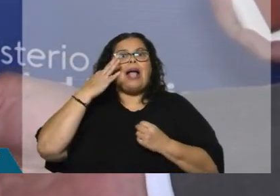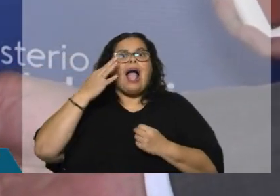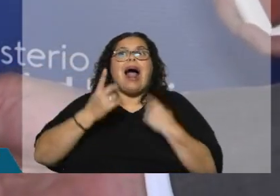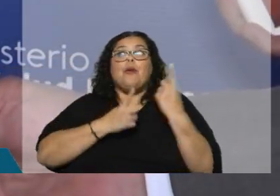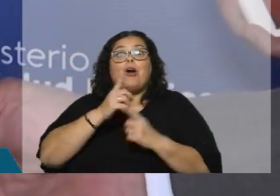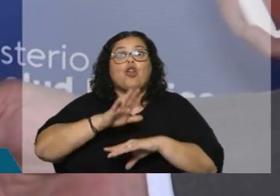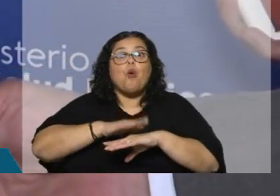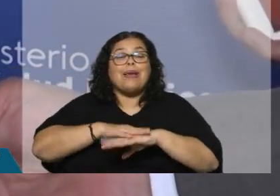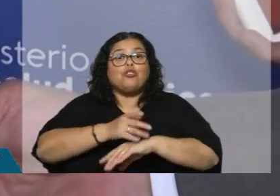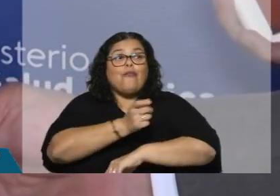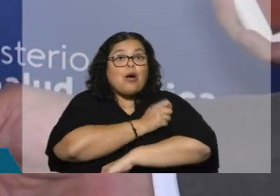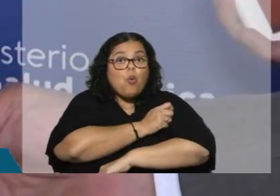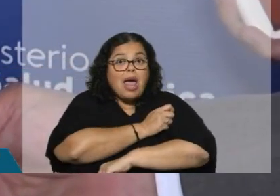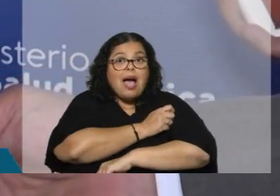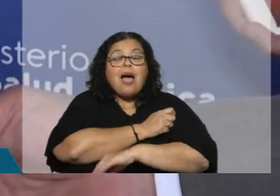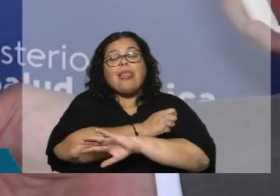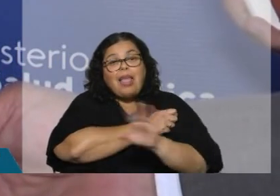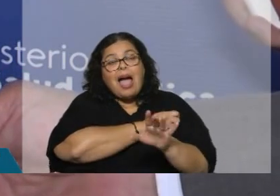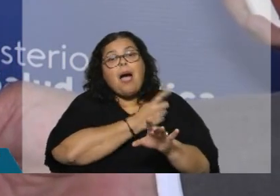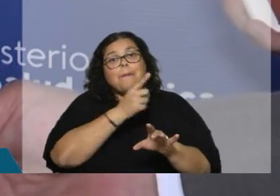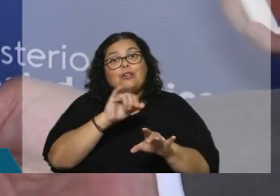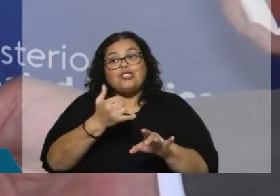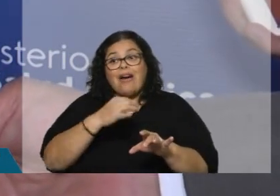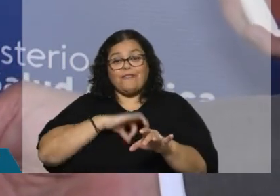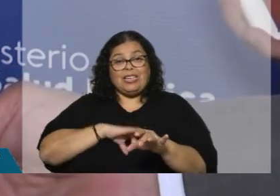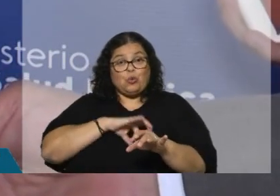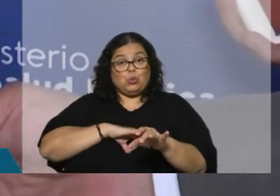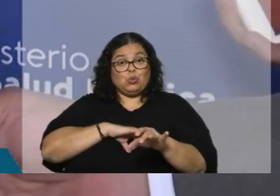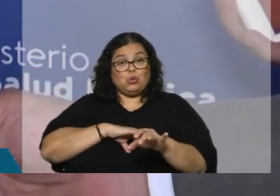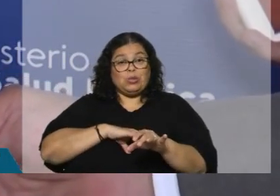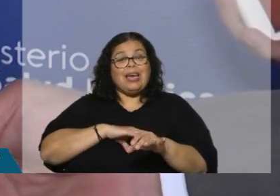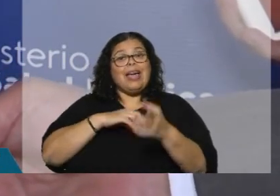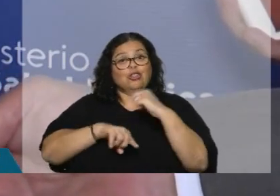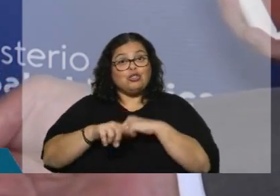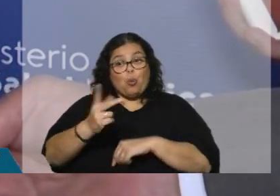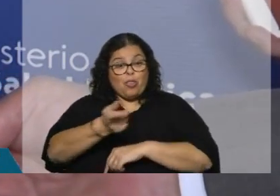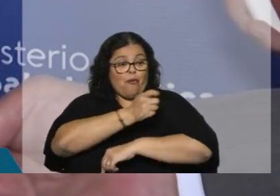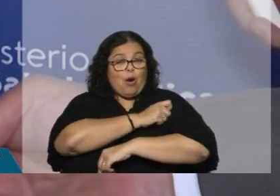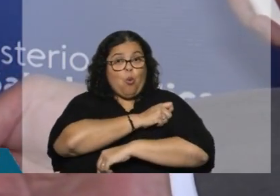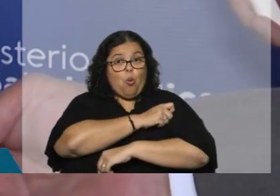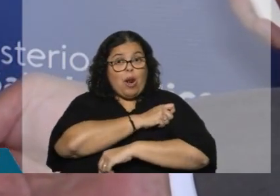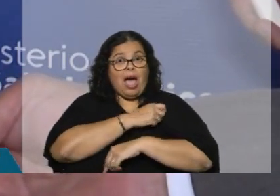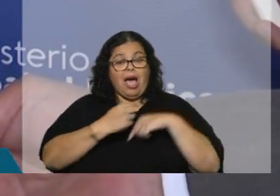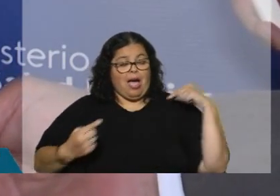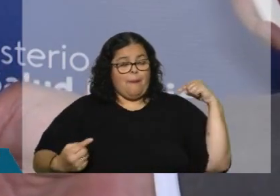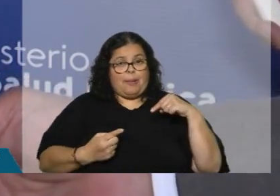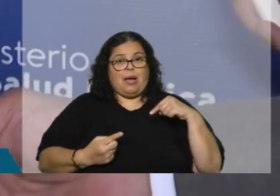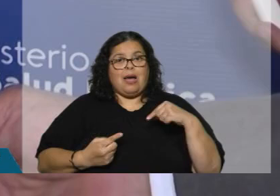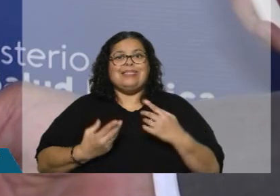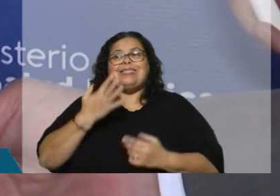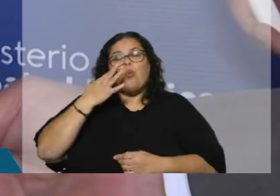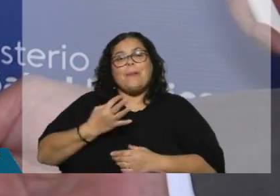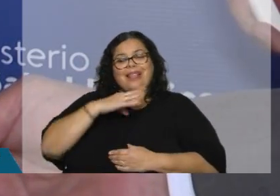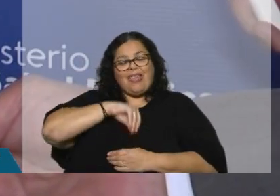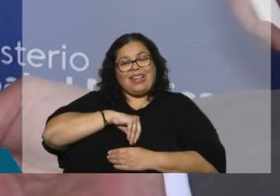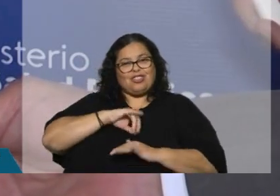vacunación ya nos habíamos enfrentado al virus de la gripe en el momento en que nos vacunamos y estábamos seguramente incubando la